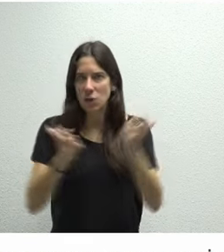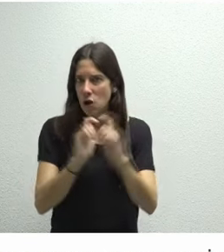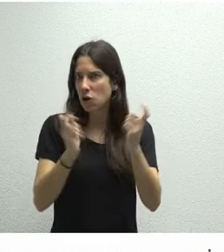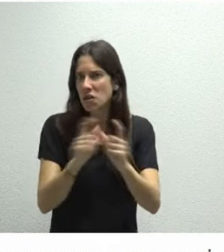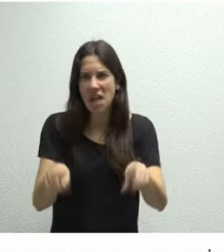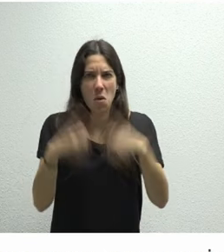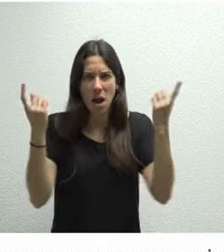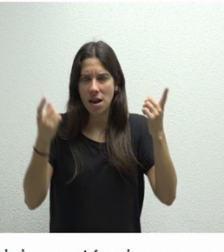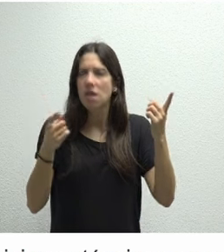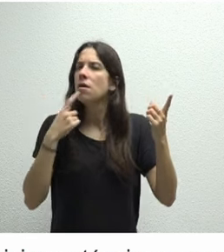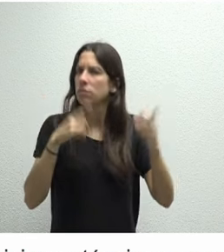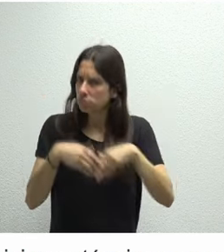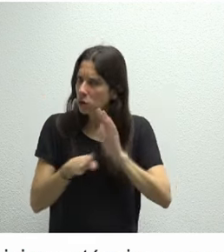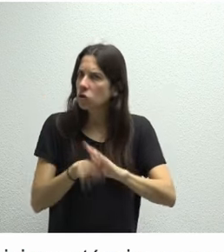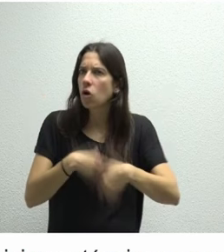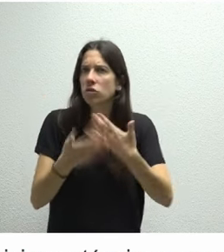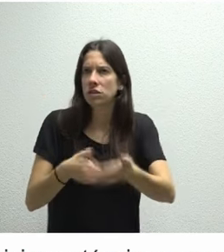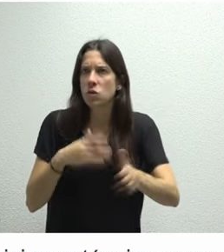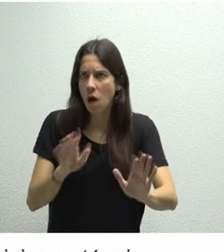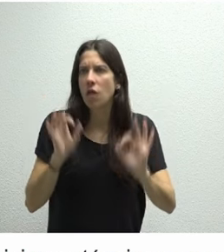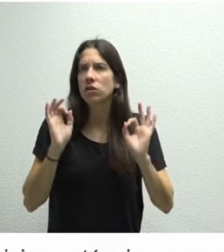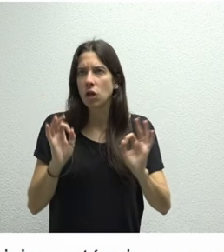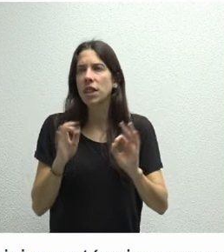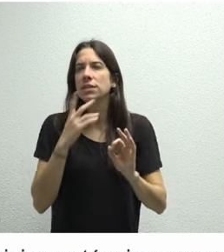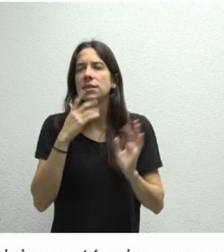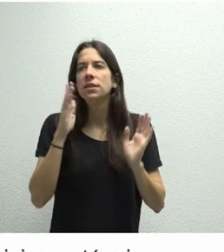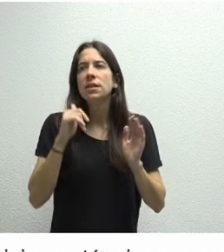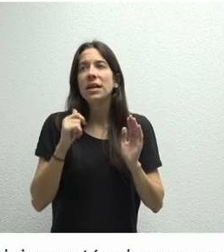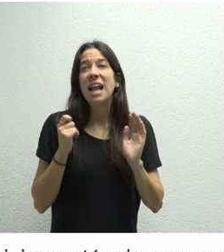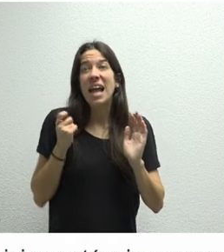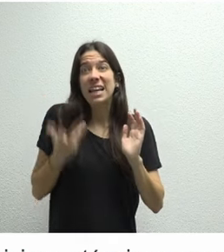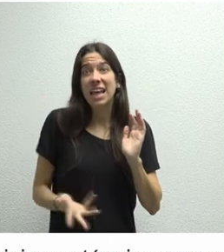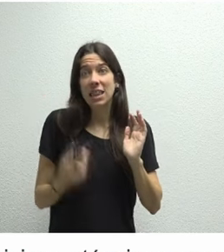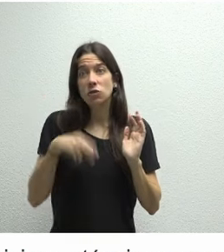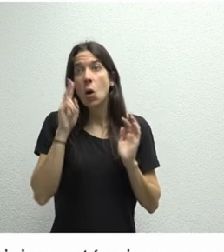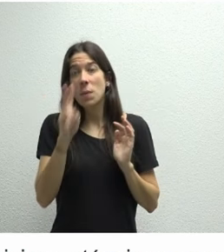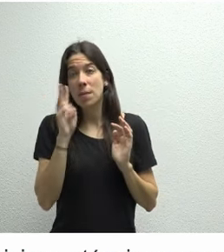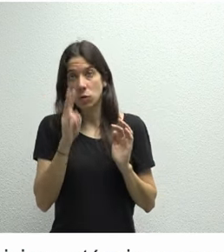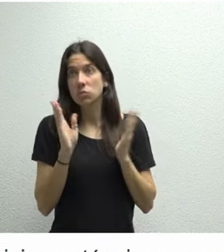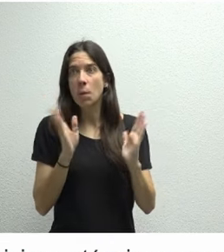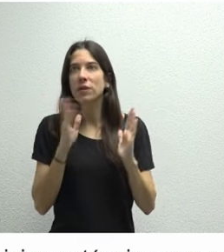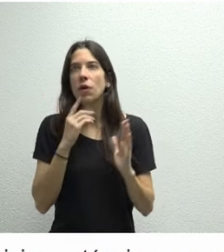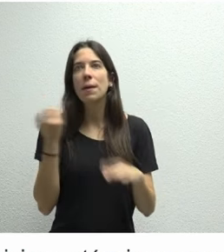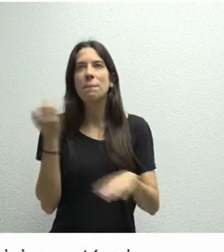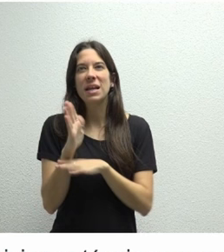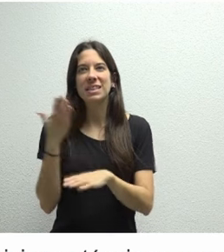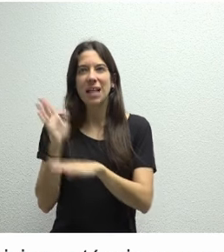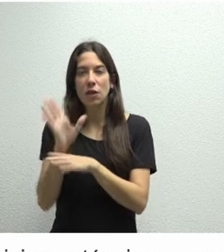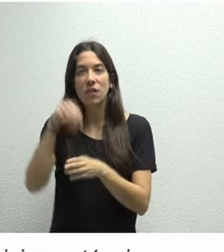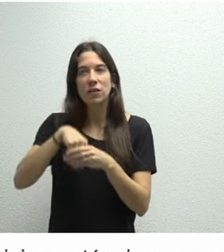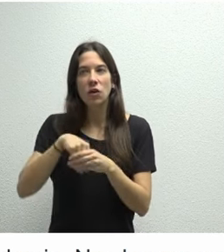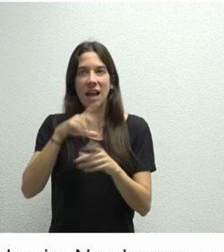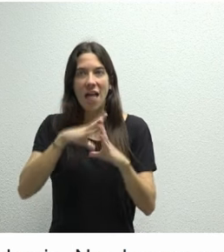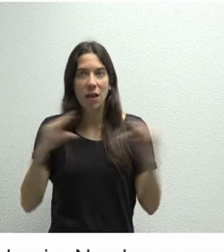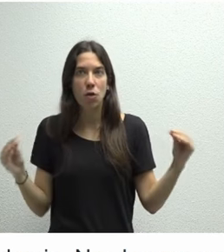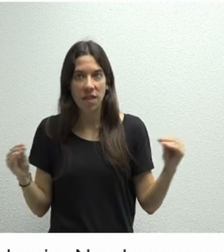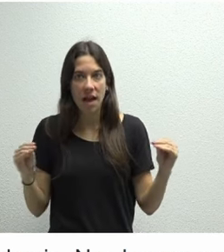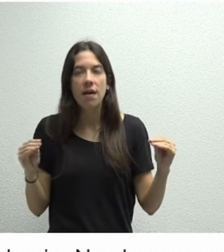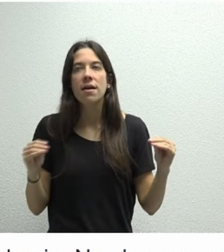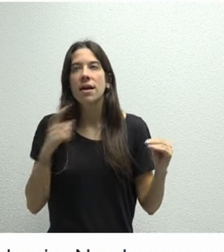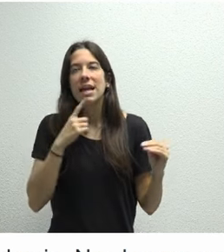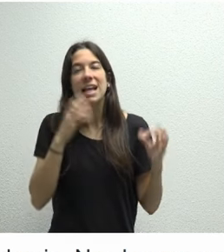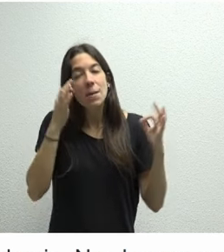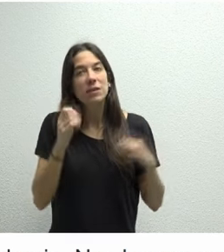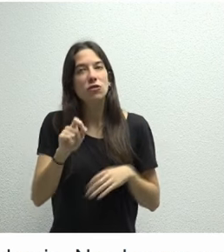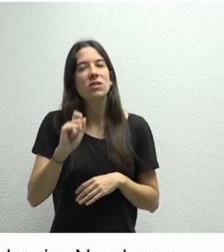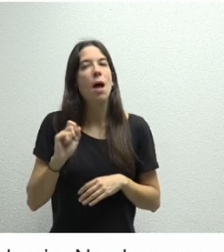ha seguido entonces la riqueza que nosotros detestamos cuando hicimos la presentación en Andalucía es la pluralidad de la